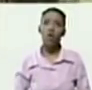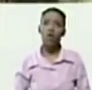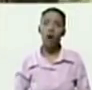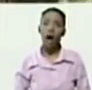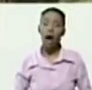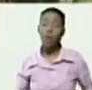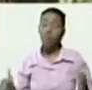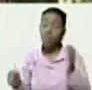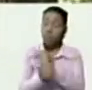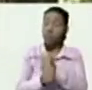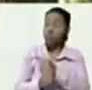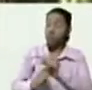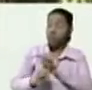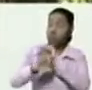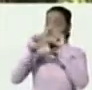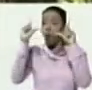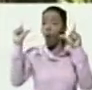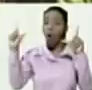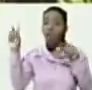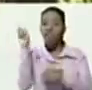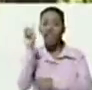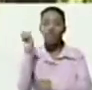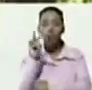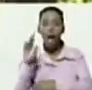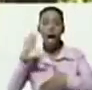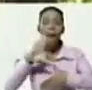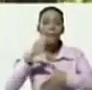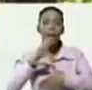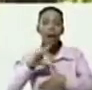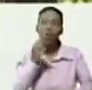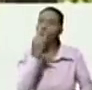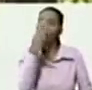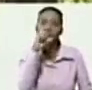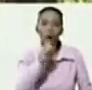descubrir a Venezuela, América? ¿Cuántos años?